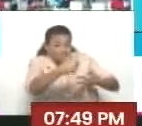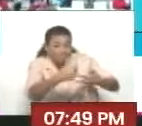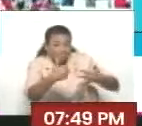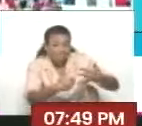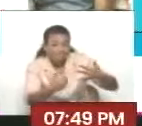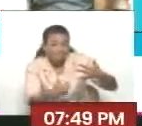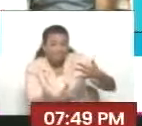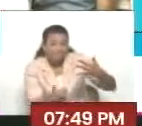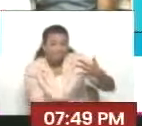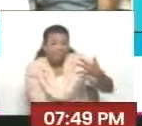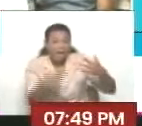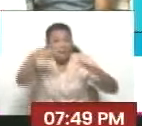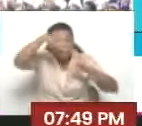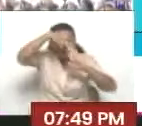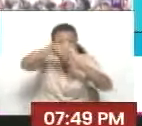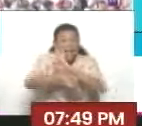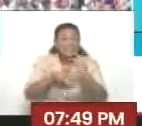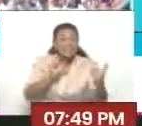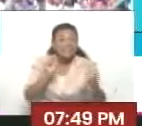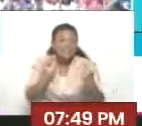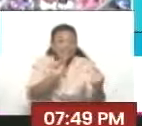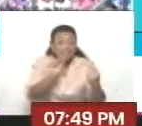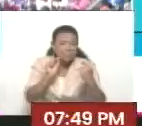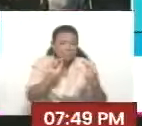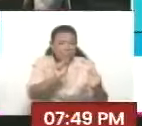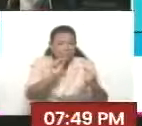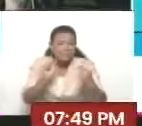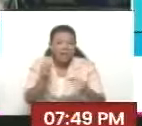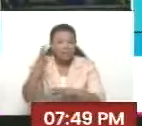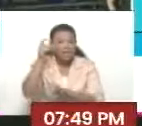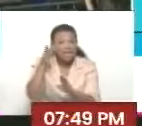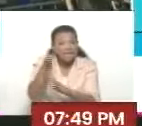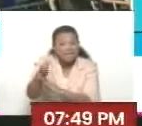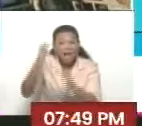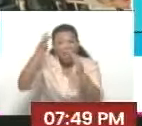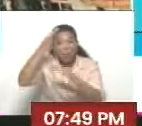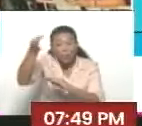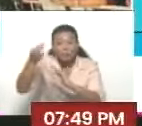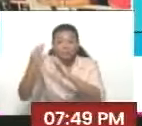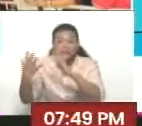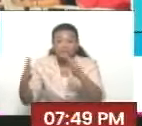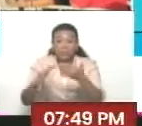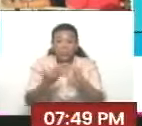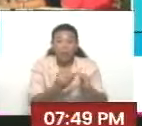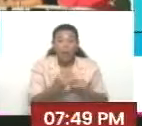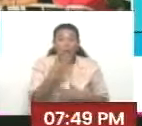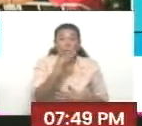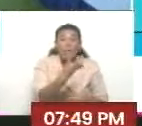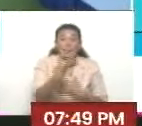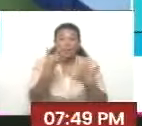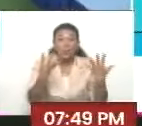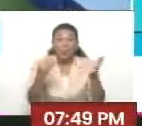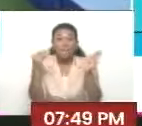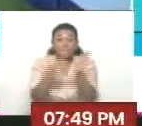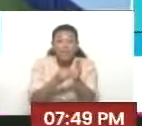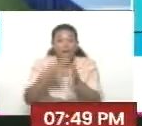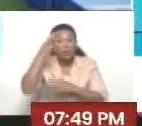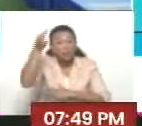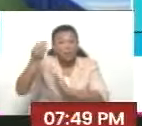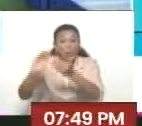Llevar el debate en mayor profundidad a los consejos comunales, 49.000 consejos comunales del país,